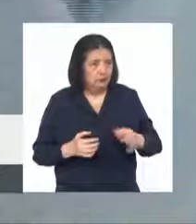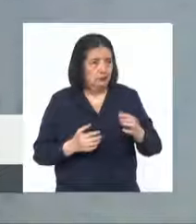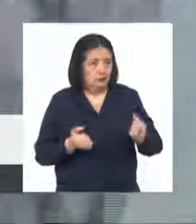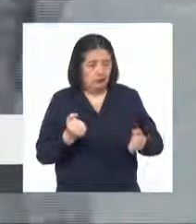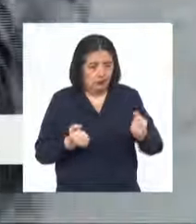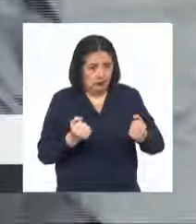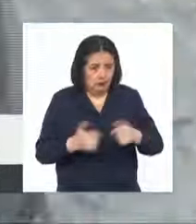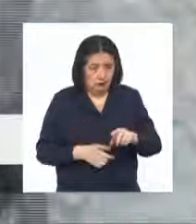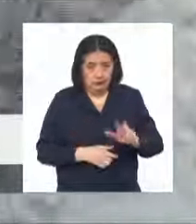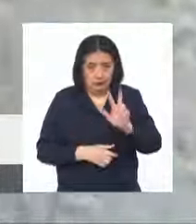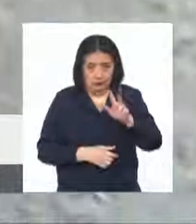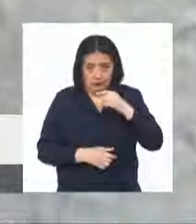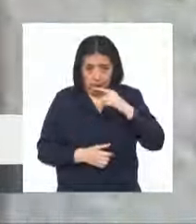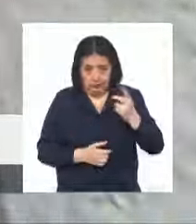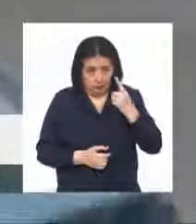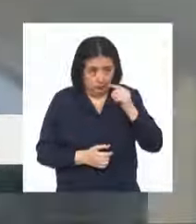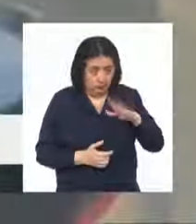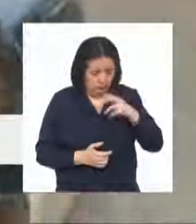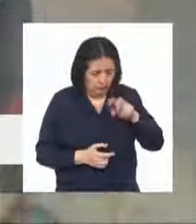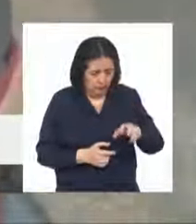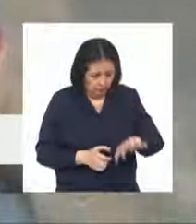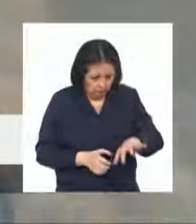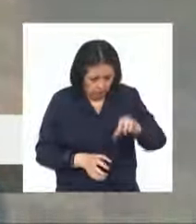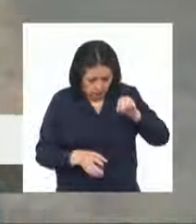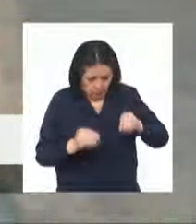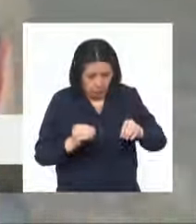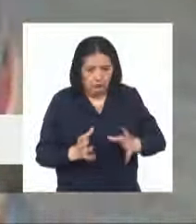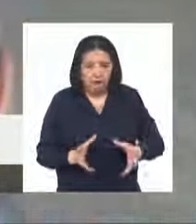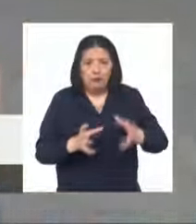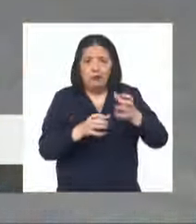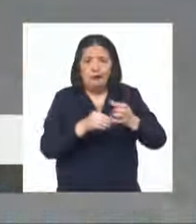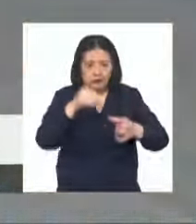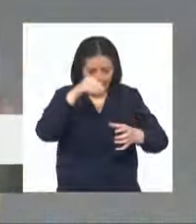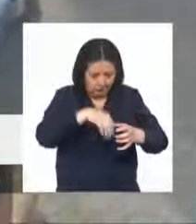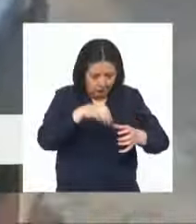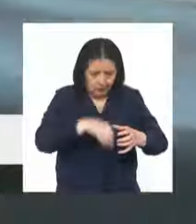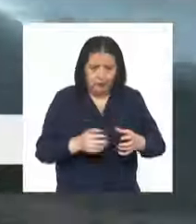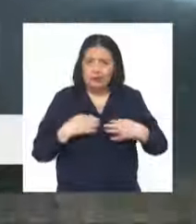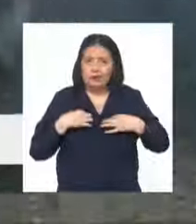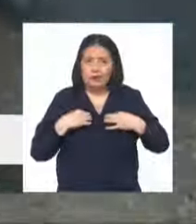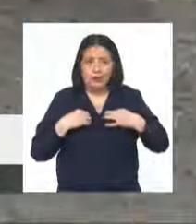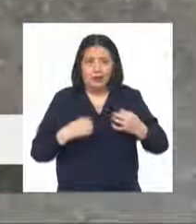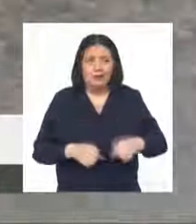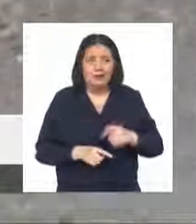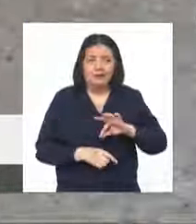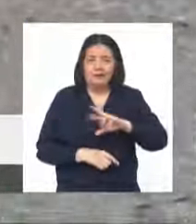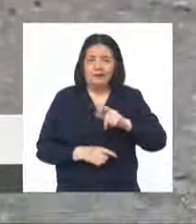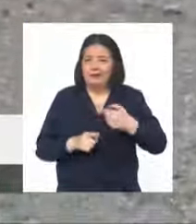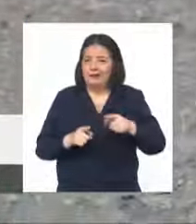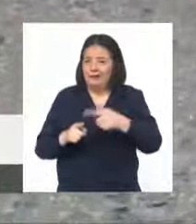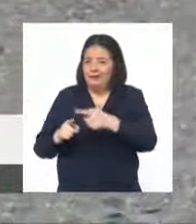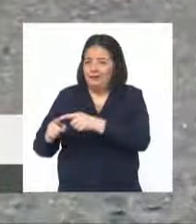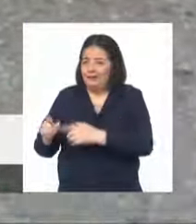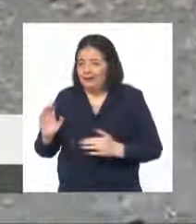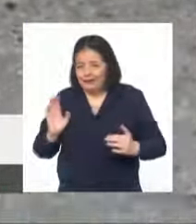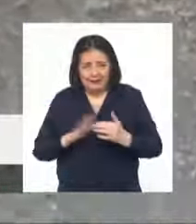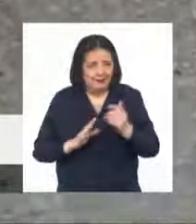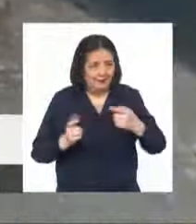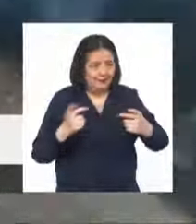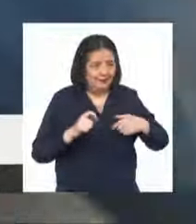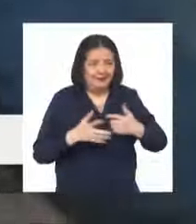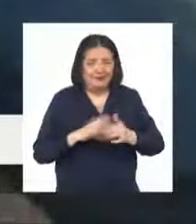movilizaban las tres mujeres y un hombre, la policía encontró las bolsas llenas de prendas de vestir que habían hurtado de diferentes supermercados